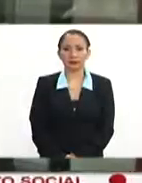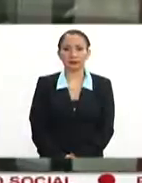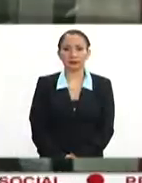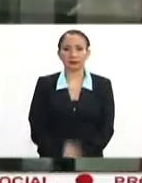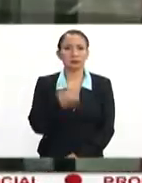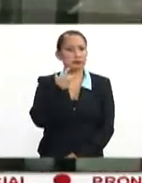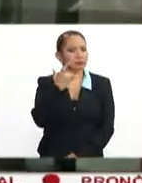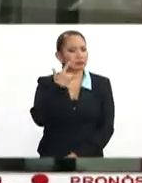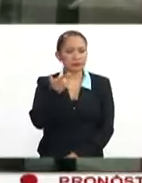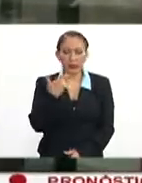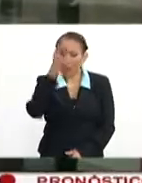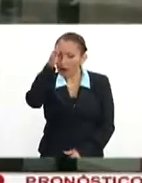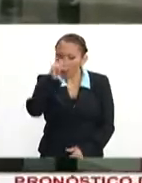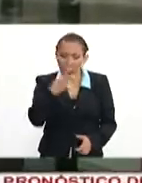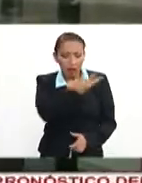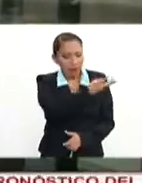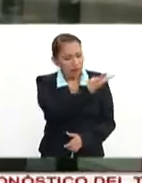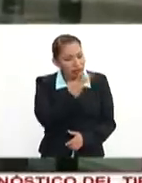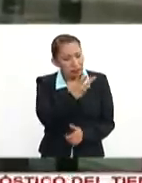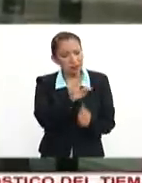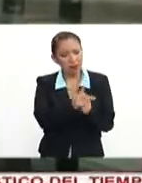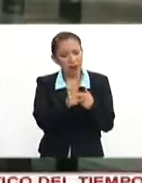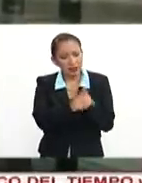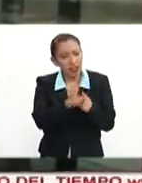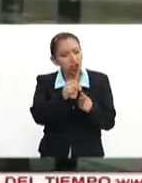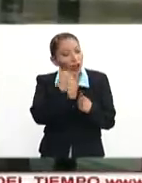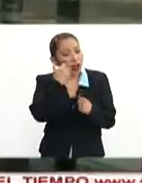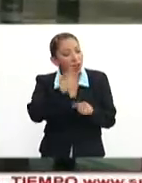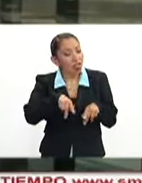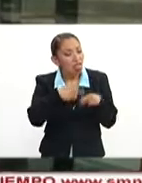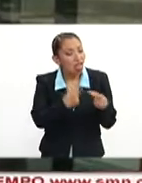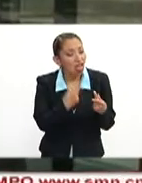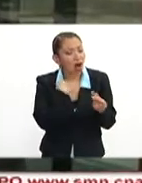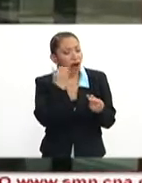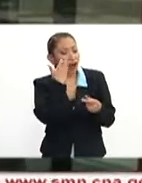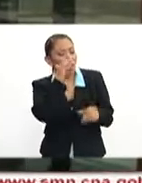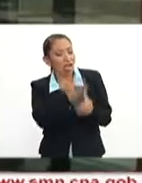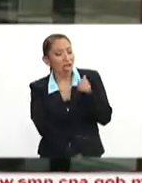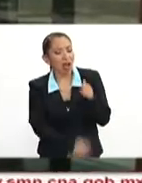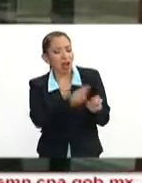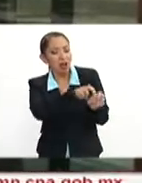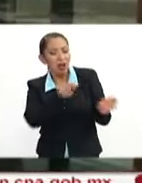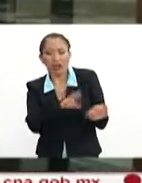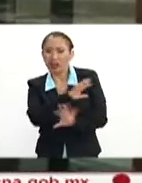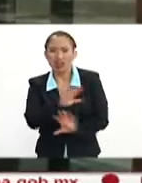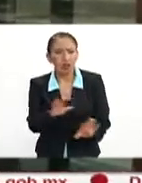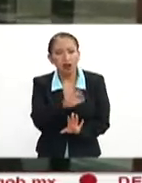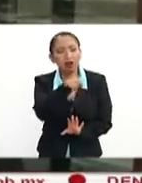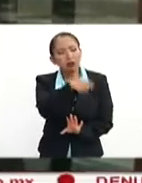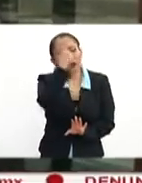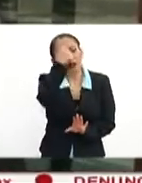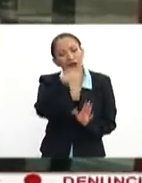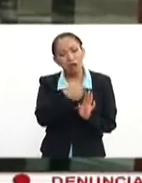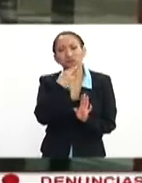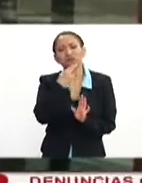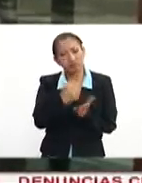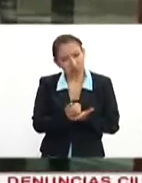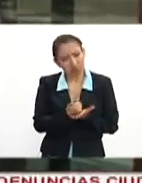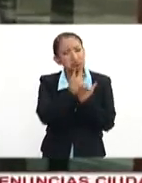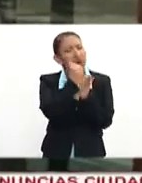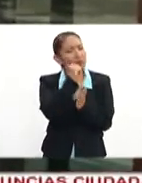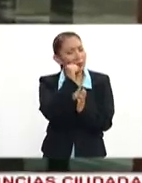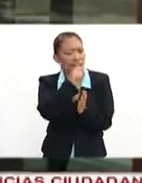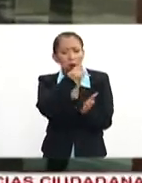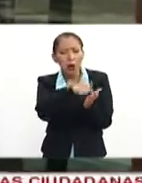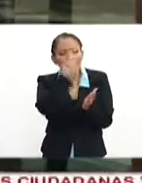Trataremos de fortalecer el acuerdo entre los tres países y no tratar de debilitarlo o tratar de acabar con partes de él, porque creo que está funcionando y siempre